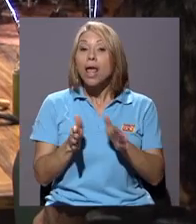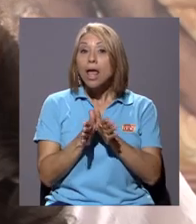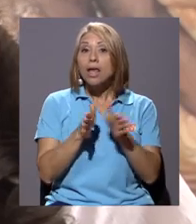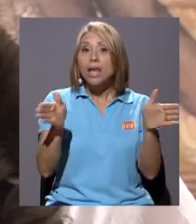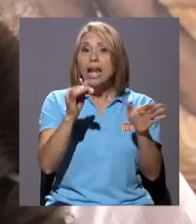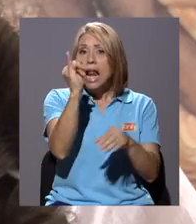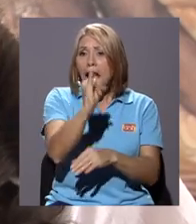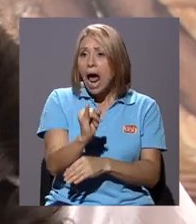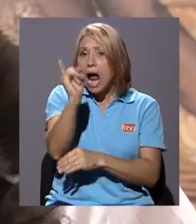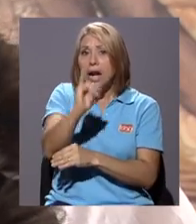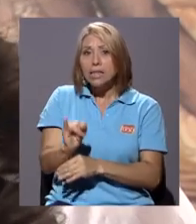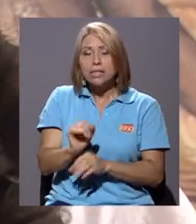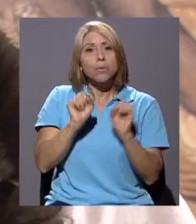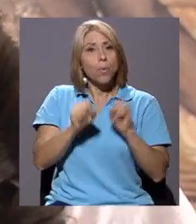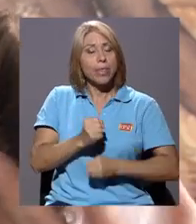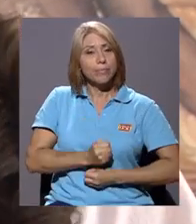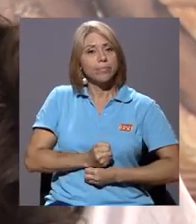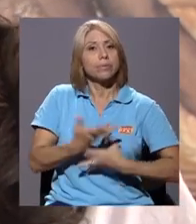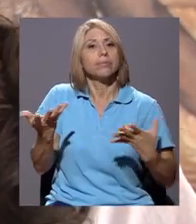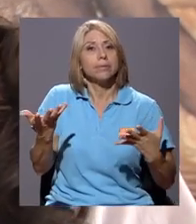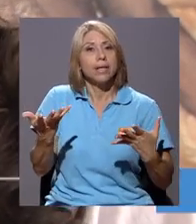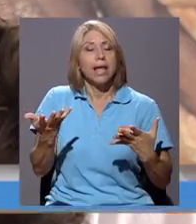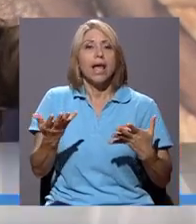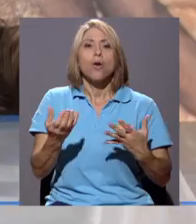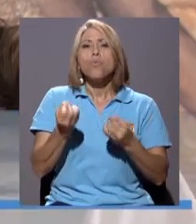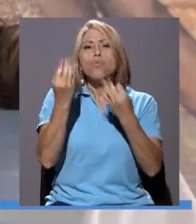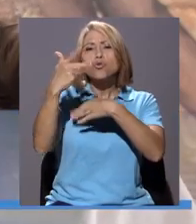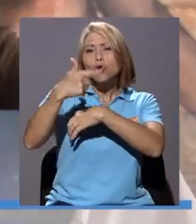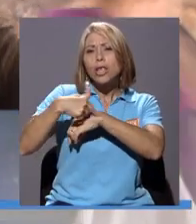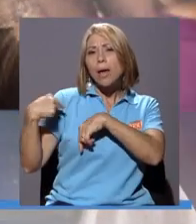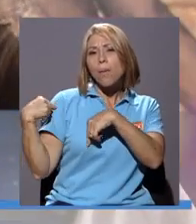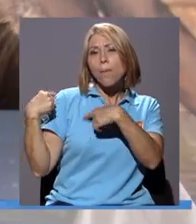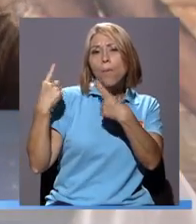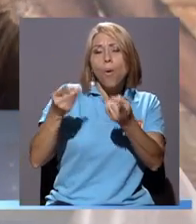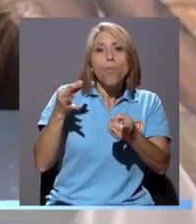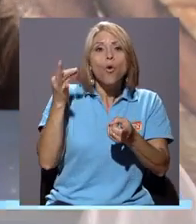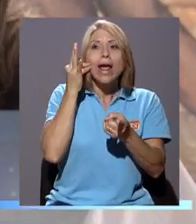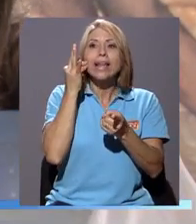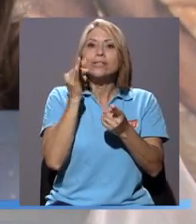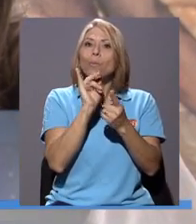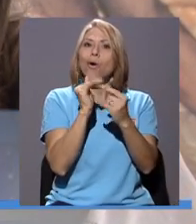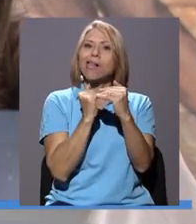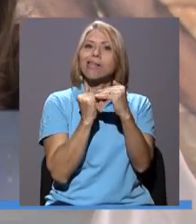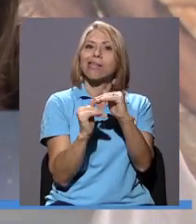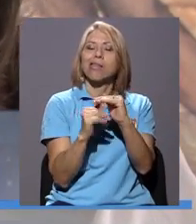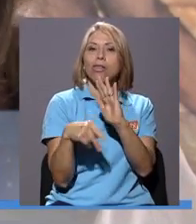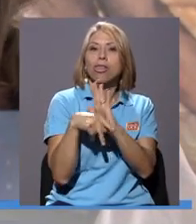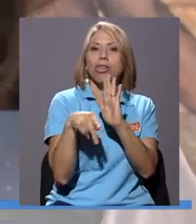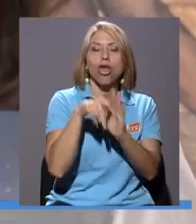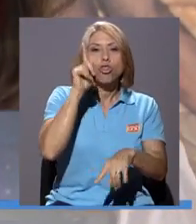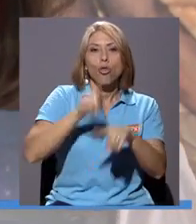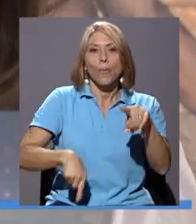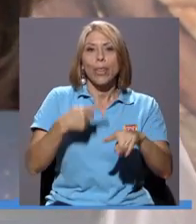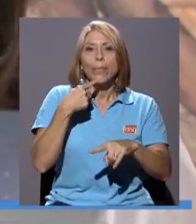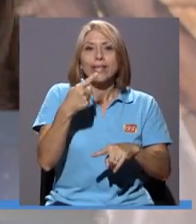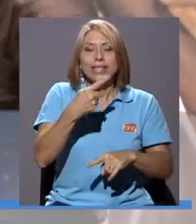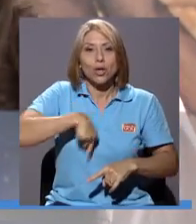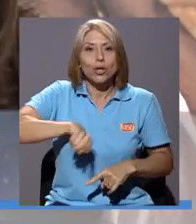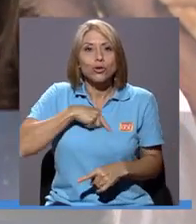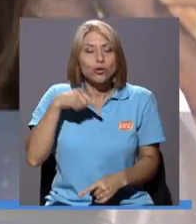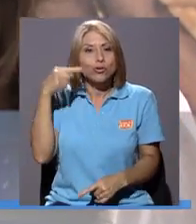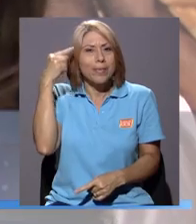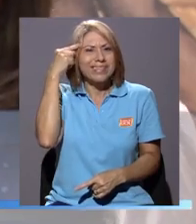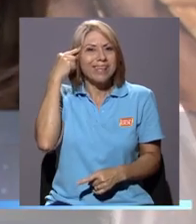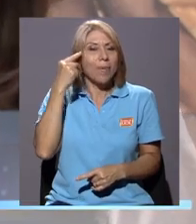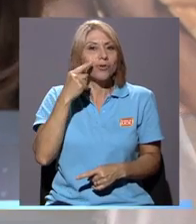permiten expresarnos y las mujeres por mucho tiempo hemos tenido censura y poca licencia para decir las cosas que pensamos y además